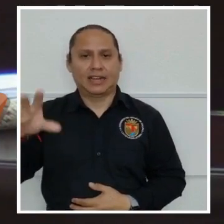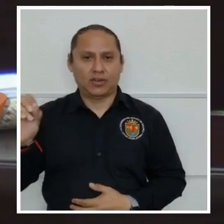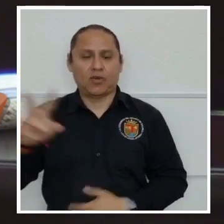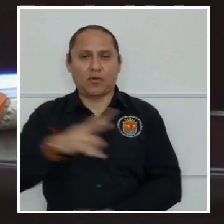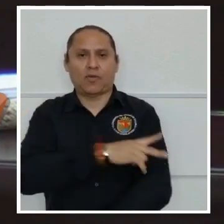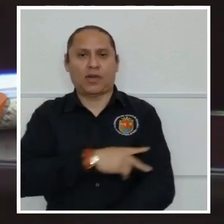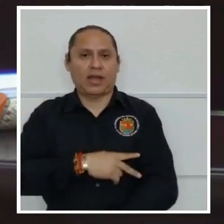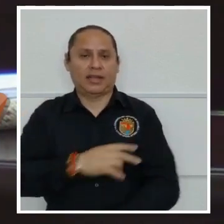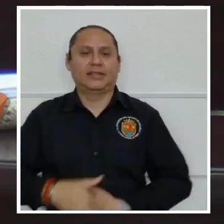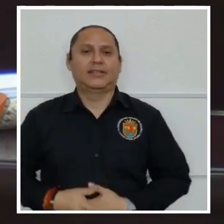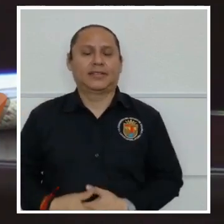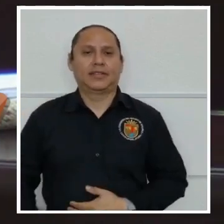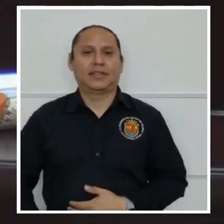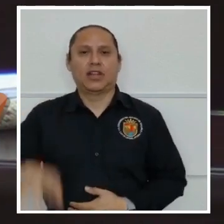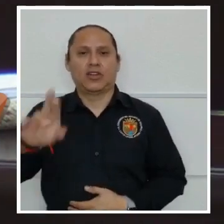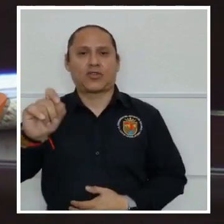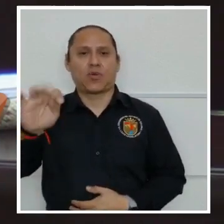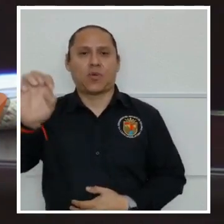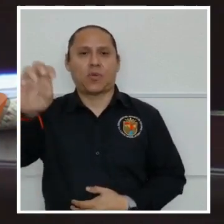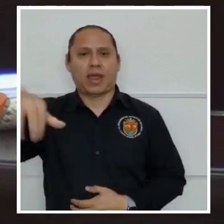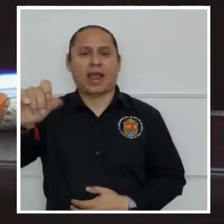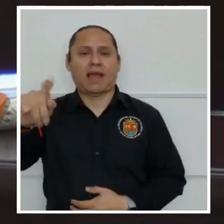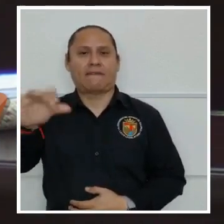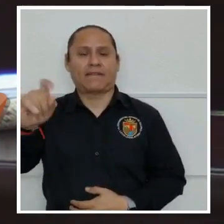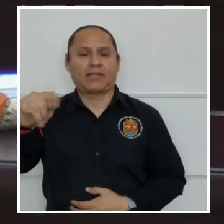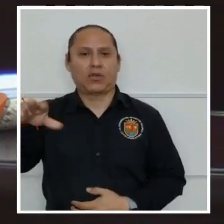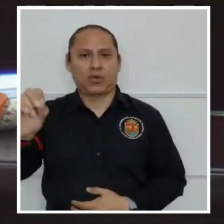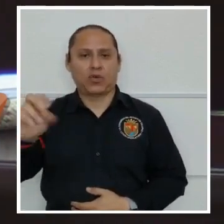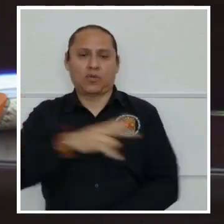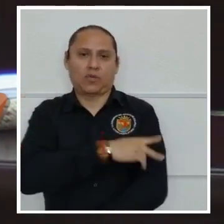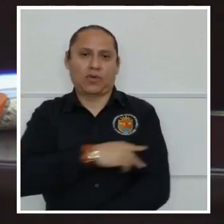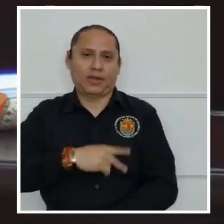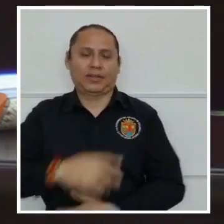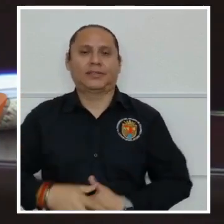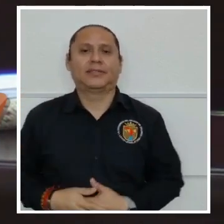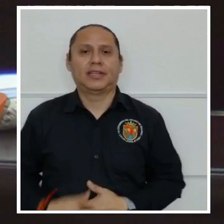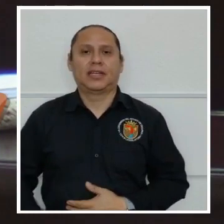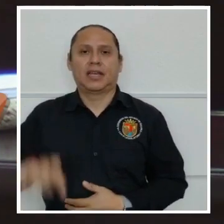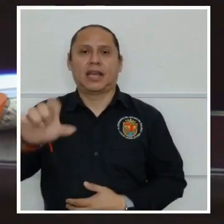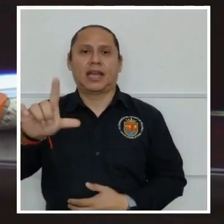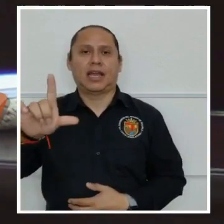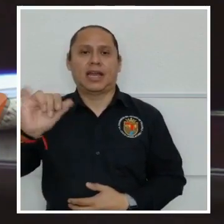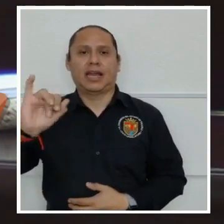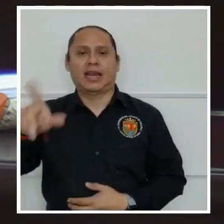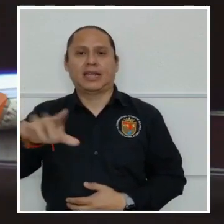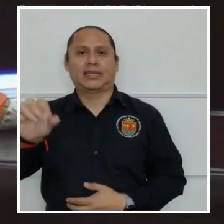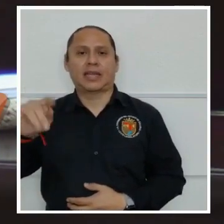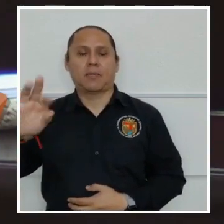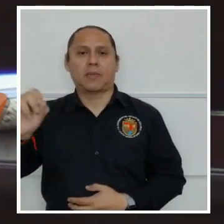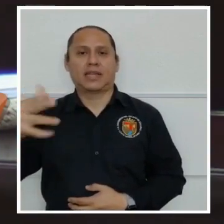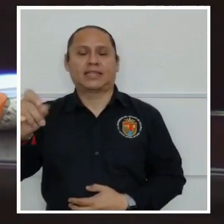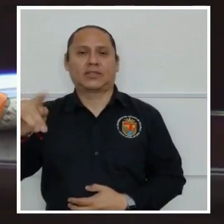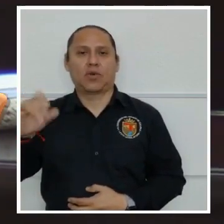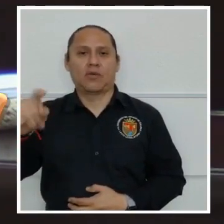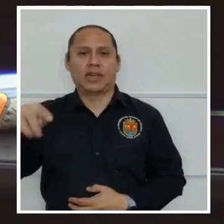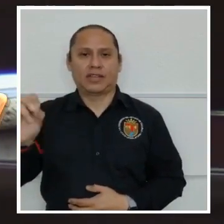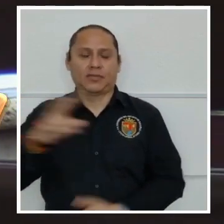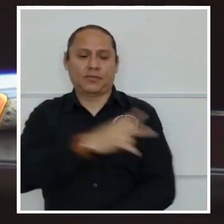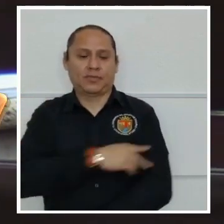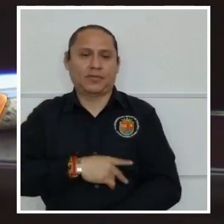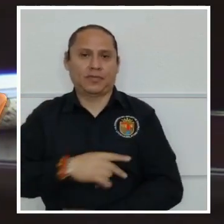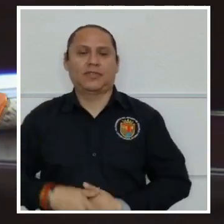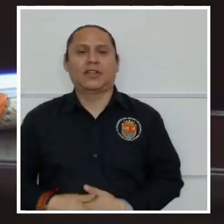González, vocal, diputado Rubén Antonio Suárez Esquinca, vocal, diputada Elizabeth Escobedo Morales, vocal,